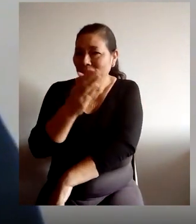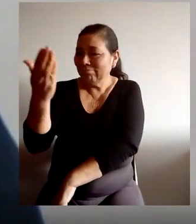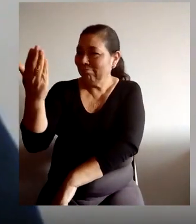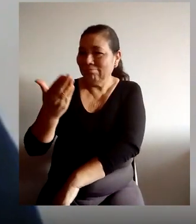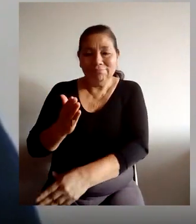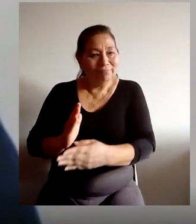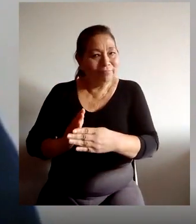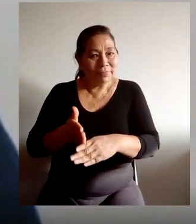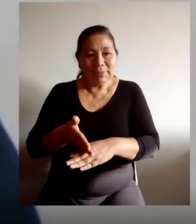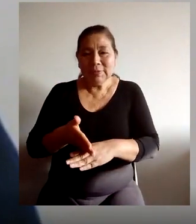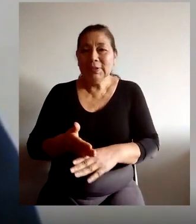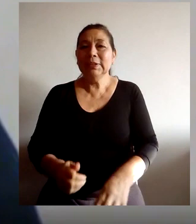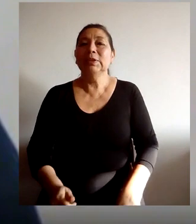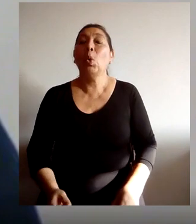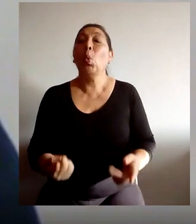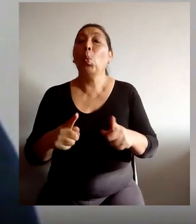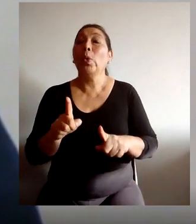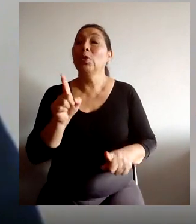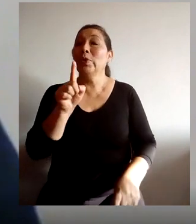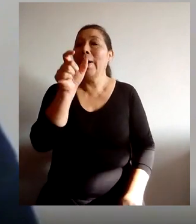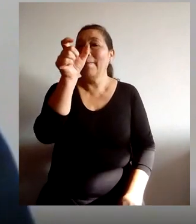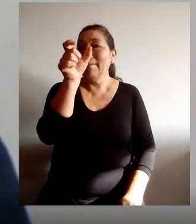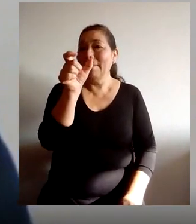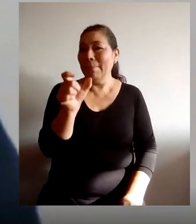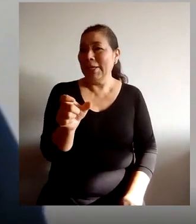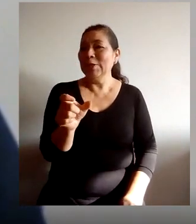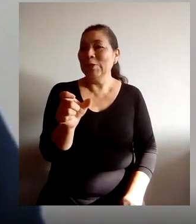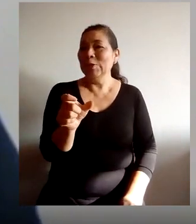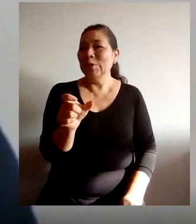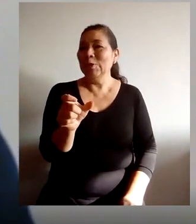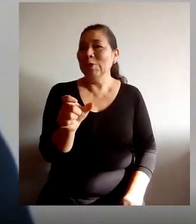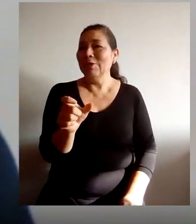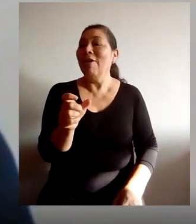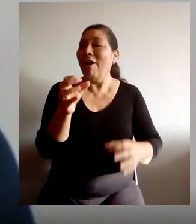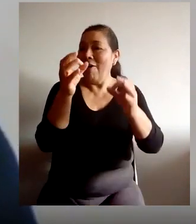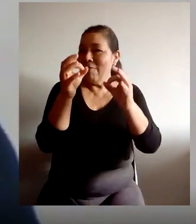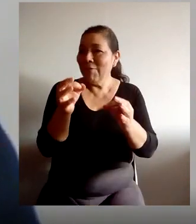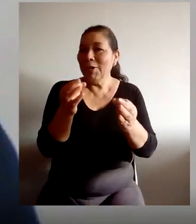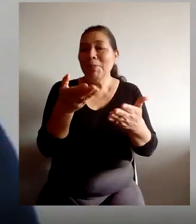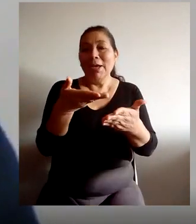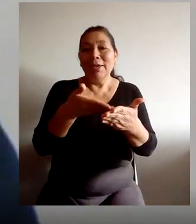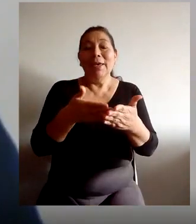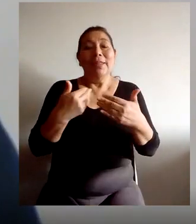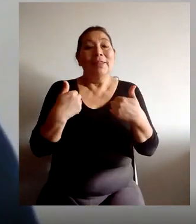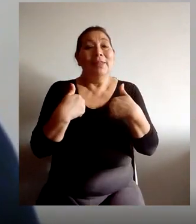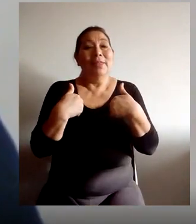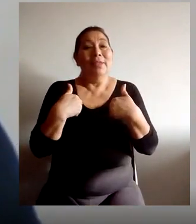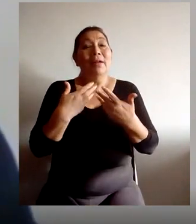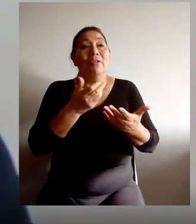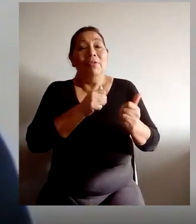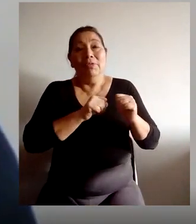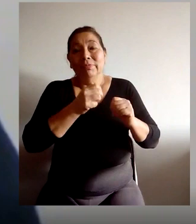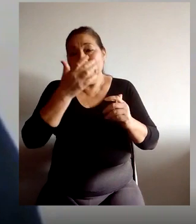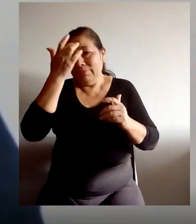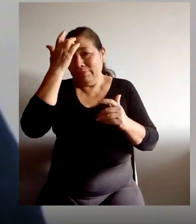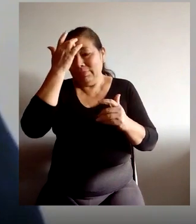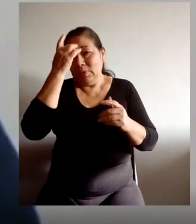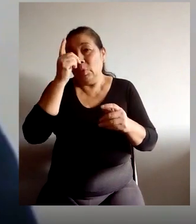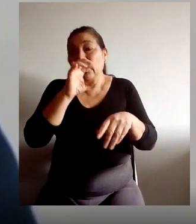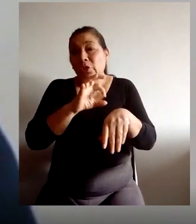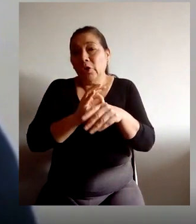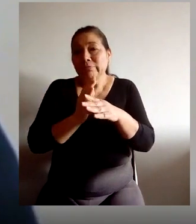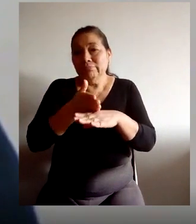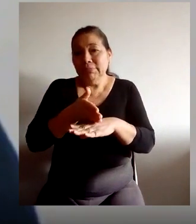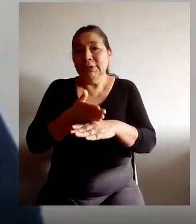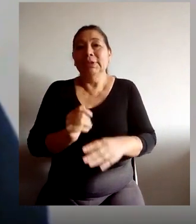o considera que padece esta enfermedad, va donde un médico, el médico lo ausculta y le dice, no, usted tiene un